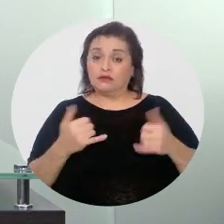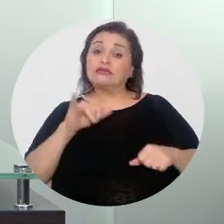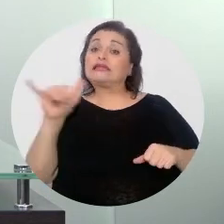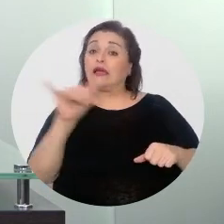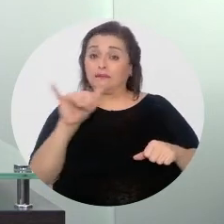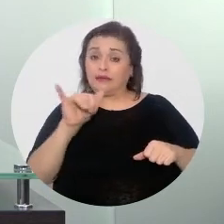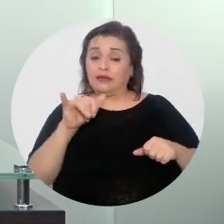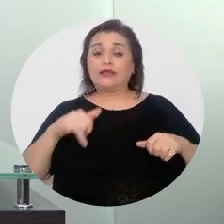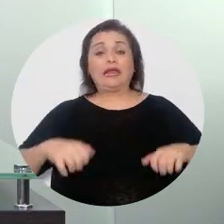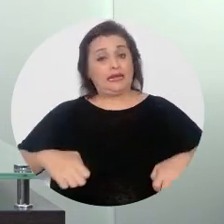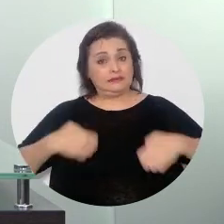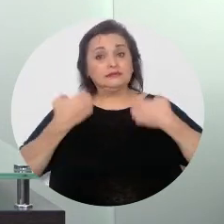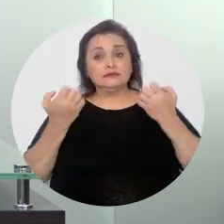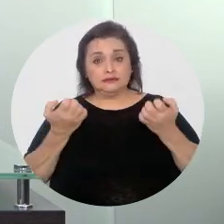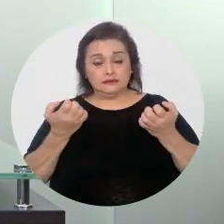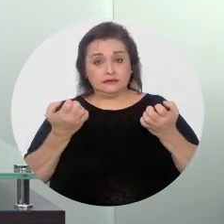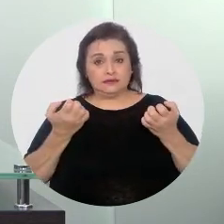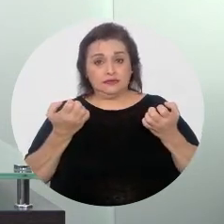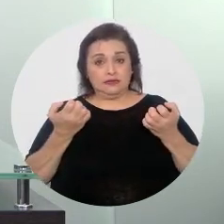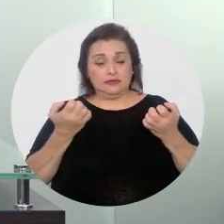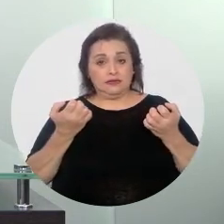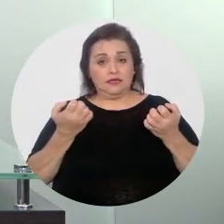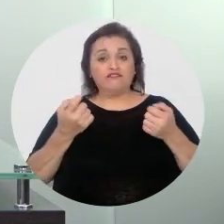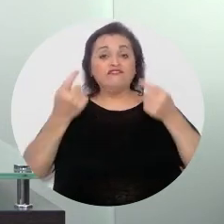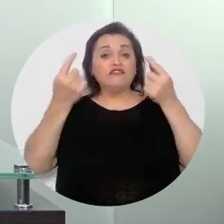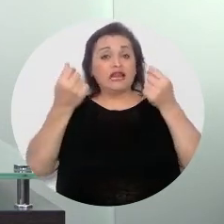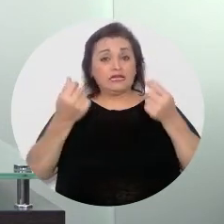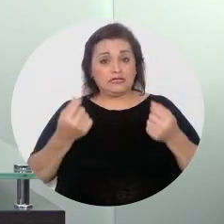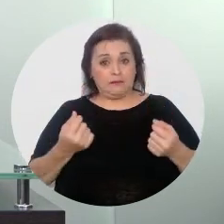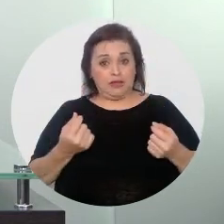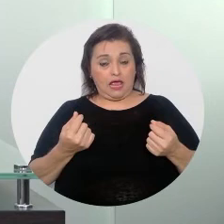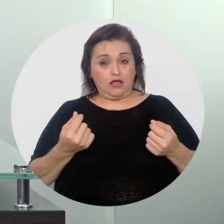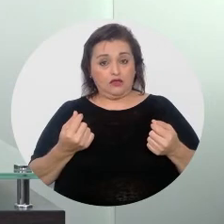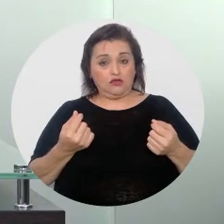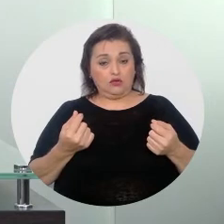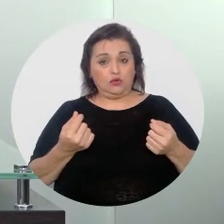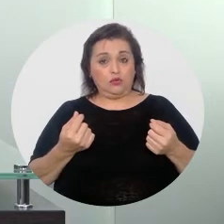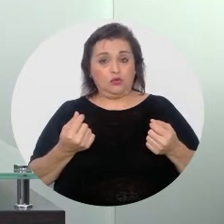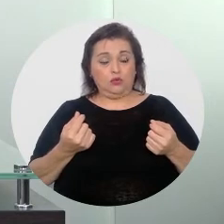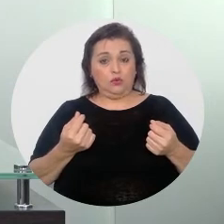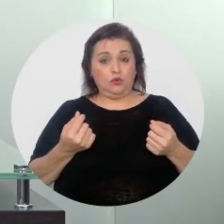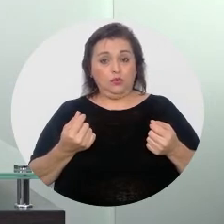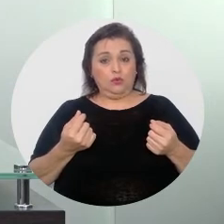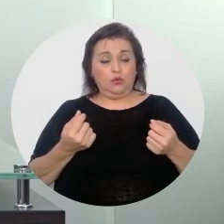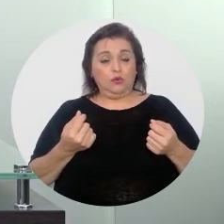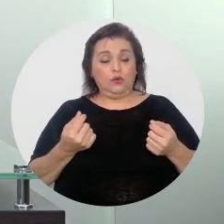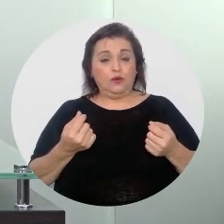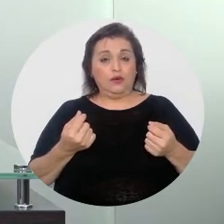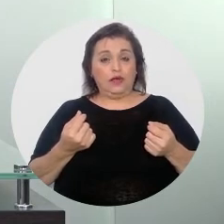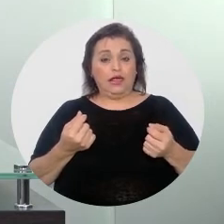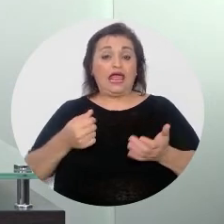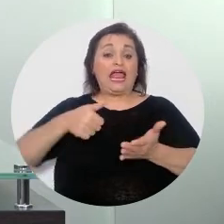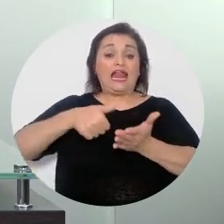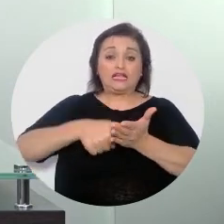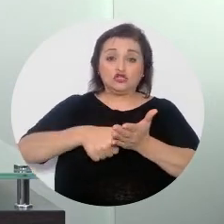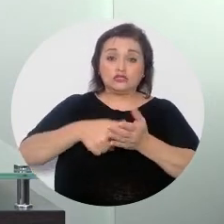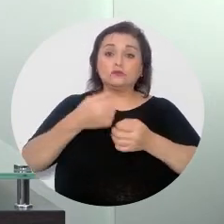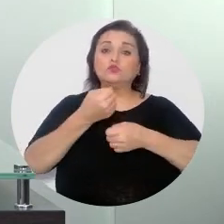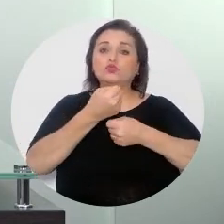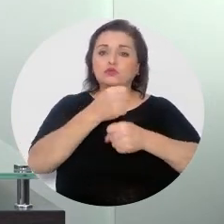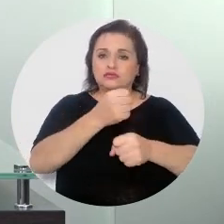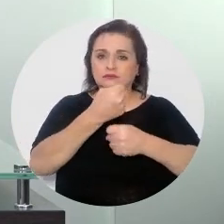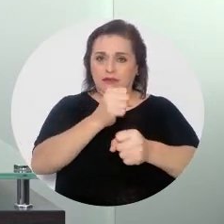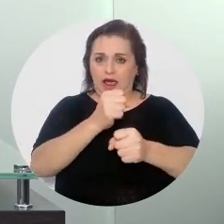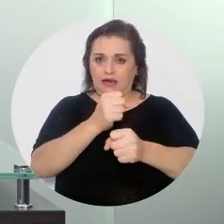Ahora bien, también existe el financiamiento para efectos de las